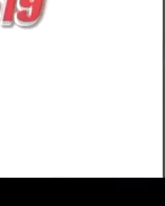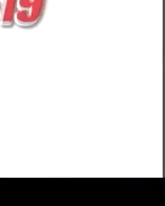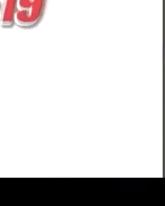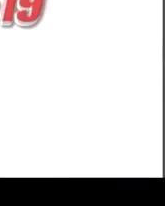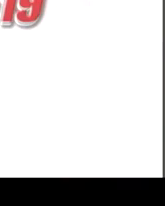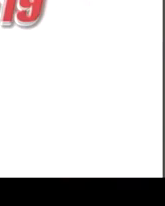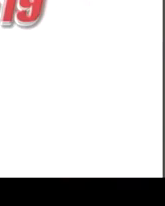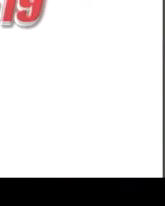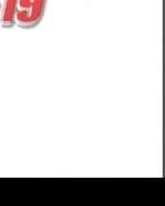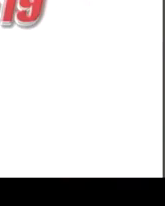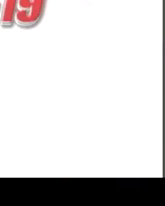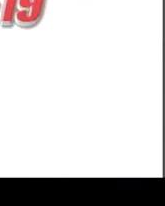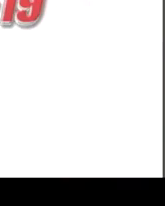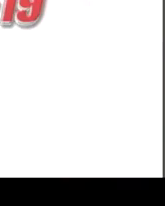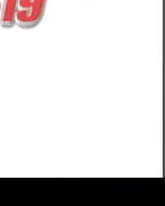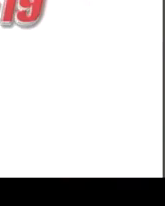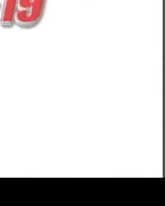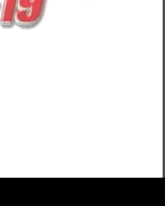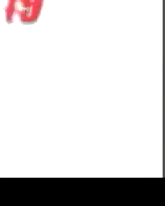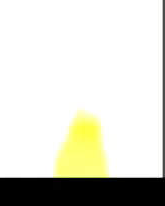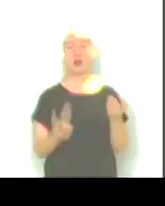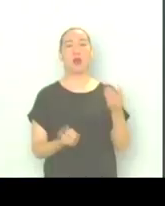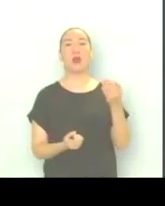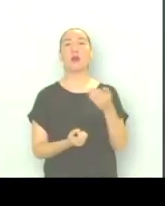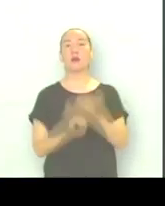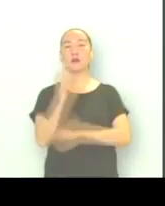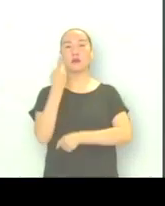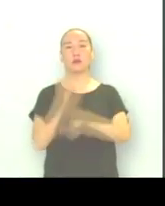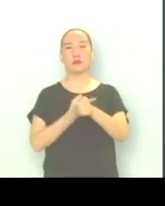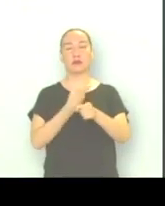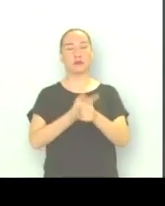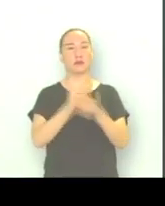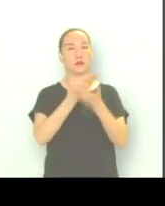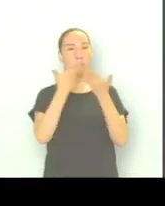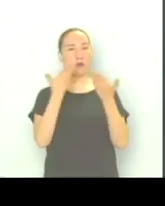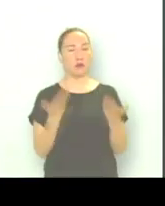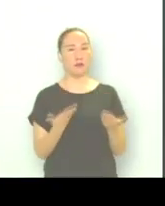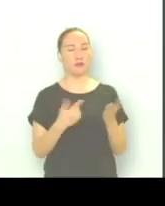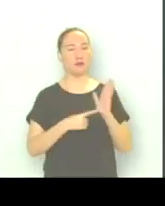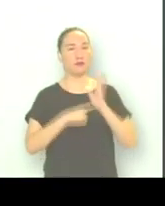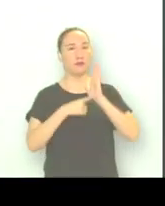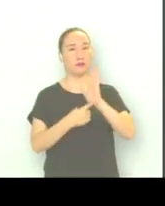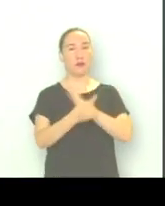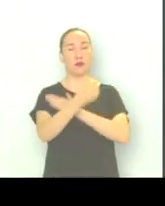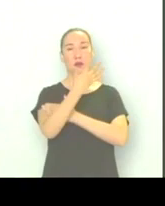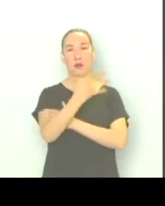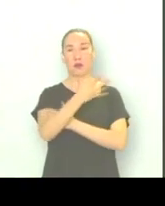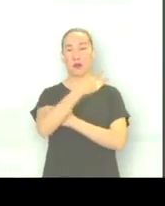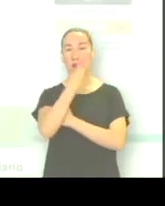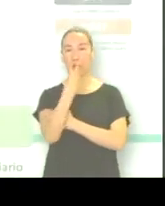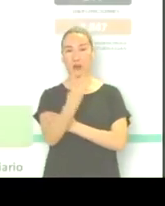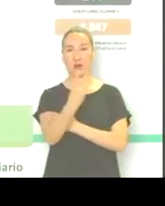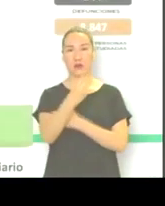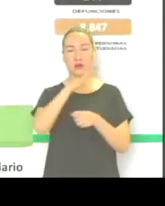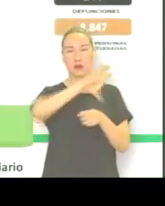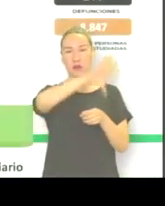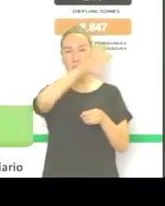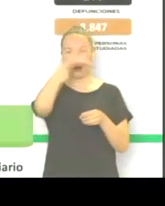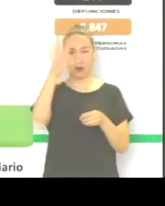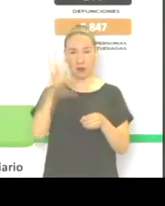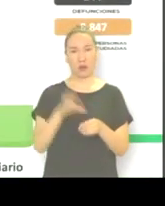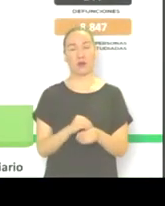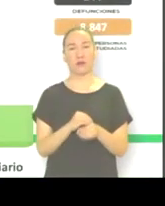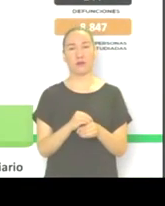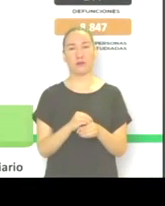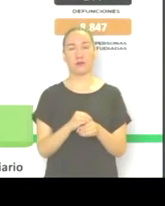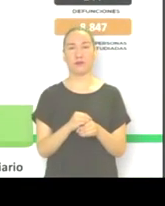Actualización COVID-19 San Luis Potosí. En esta ocasión damos a conocer 52 y sumados a los anteriores, pues